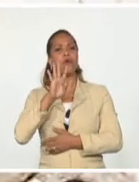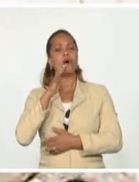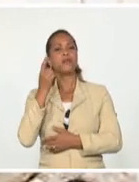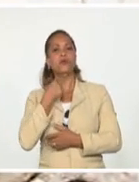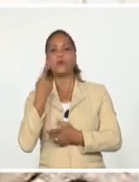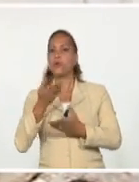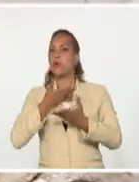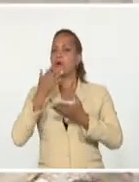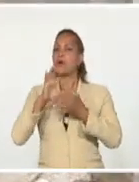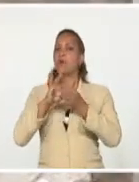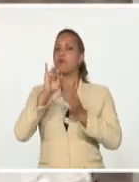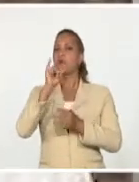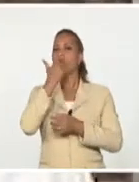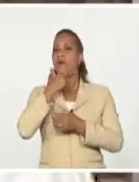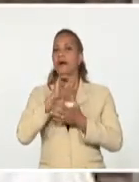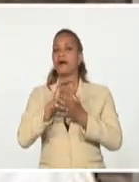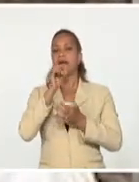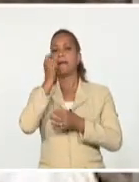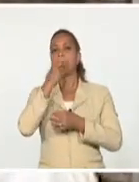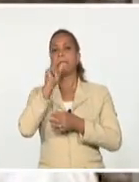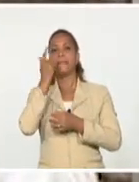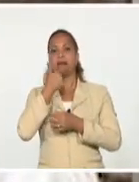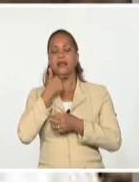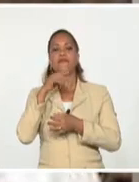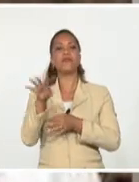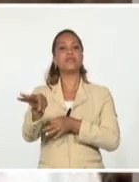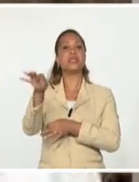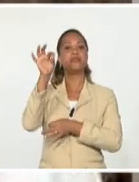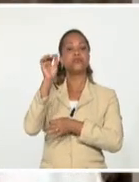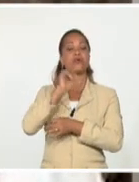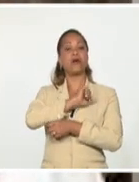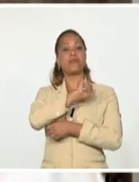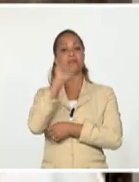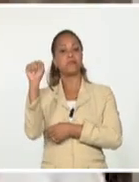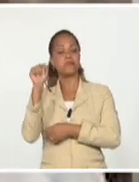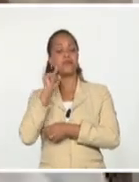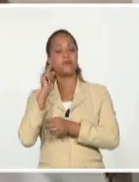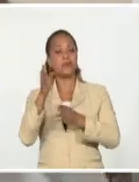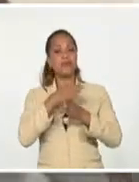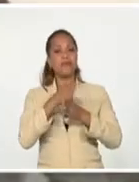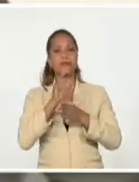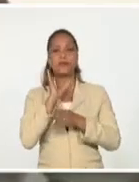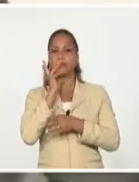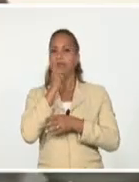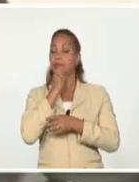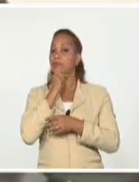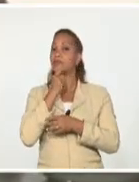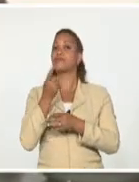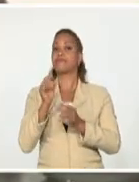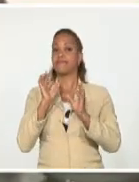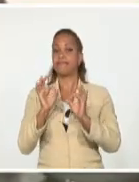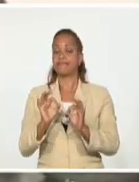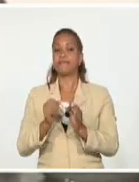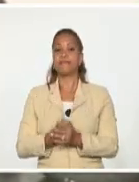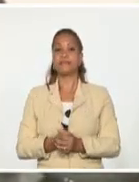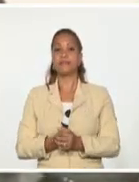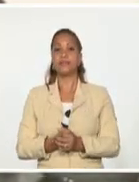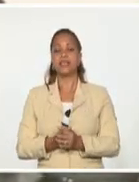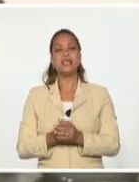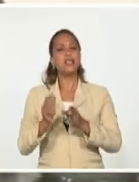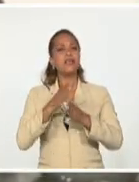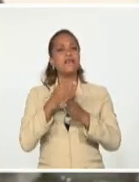Guayabera fue seleccionado para la antología internacional Mil poetas, mil obras. Es, sin dudas, Romanza de la Niña Mala,